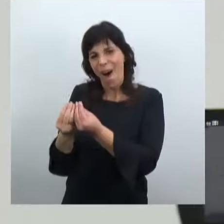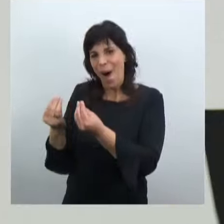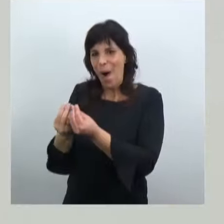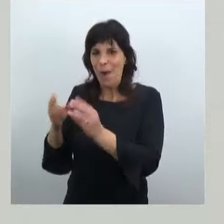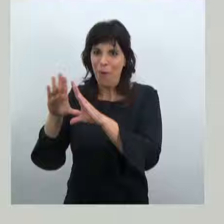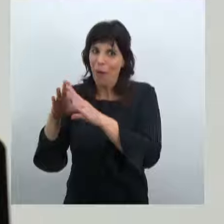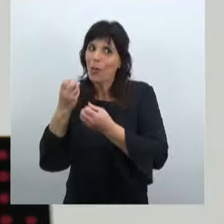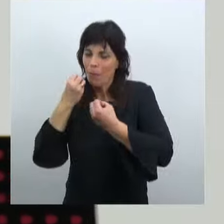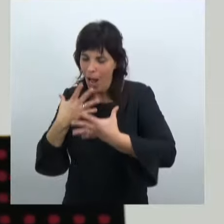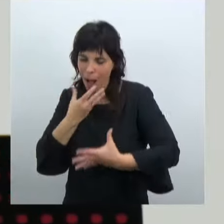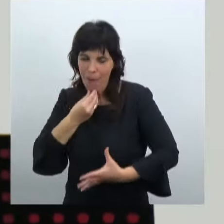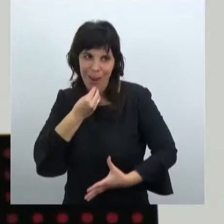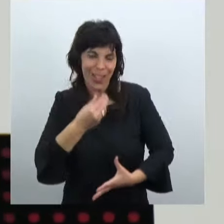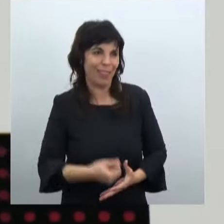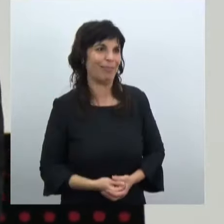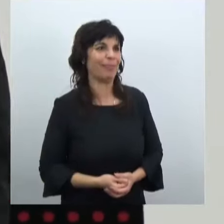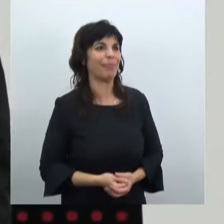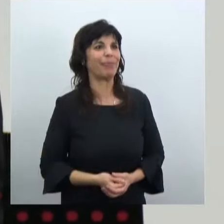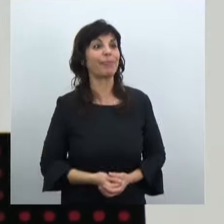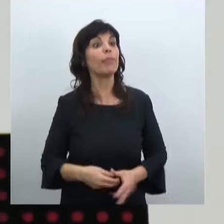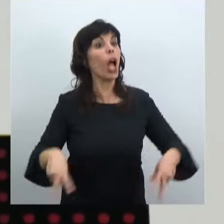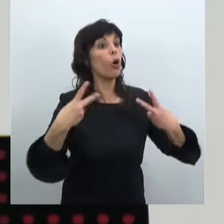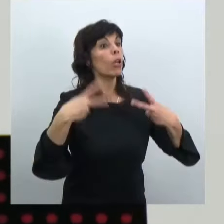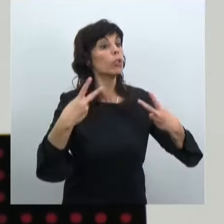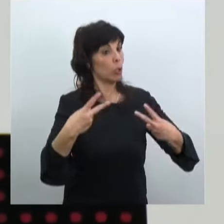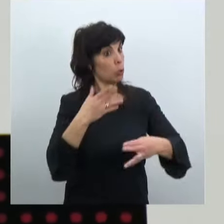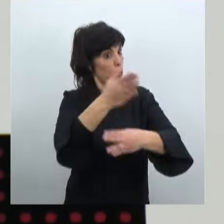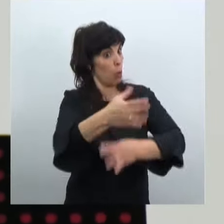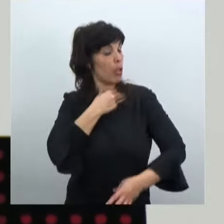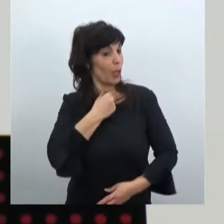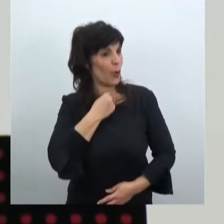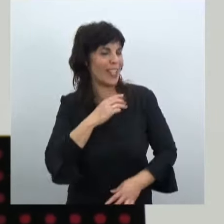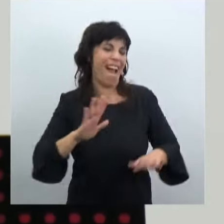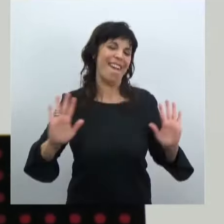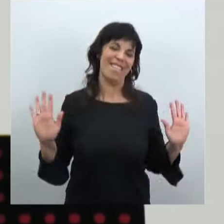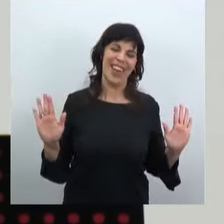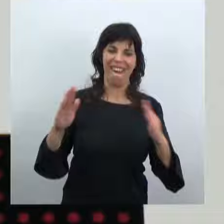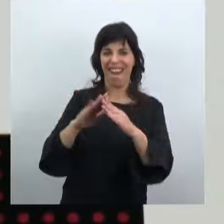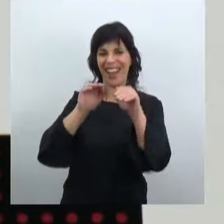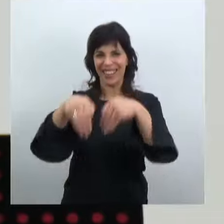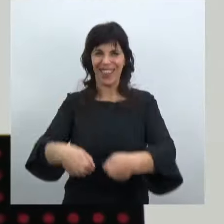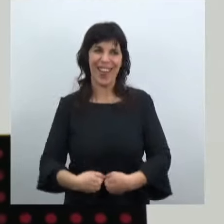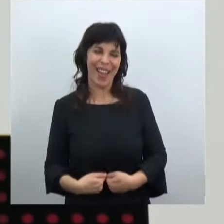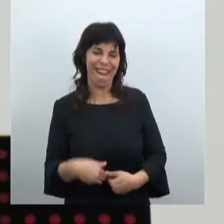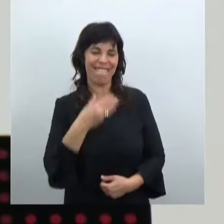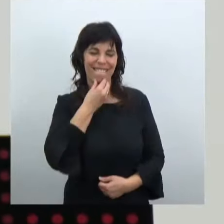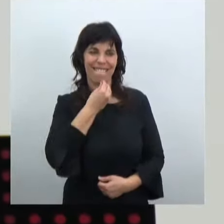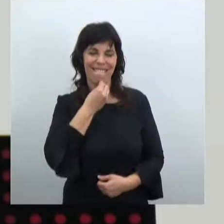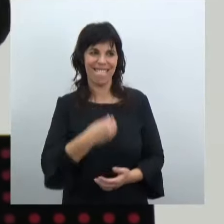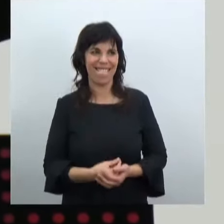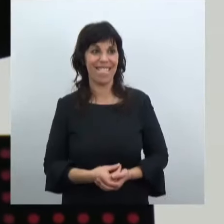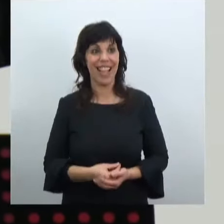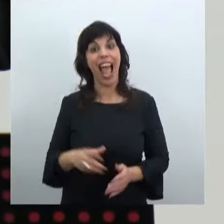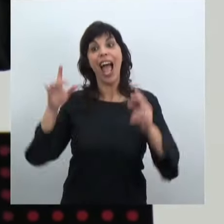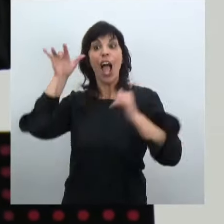de nuevo aquí. Ah, ¿a alguien le gusta ir a un restaurante? Pero qué bonito cuando regresa a casa. ¿A alguien le gusta dormir